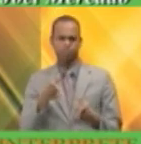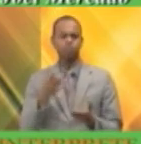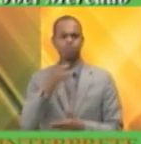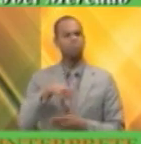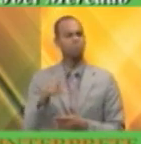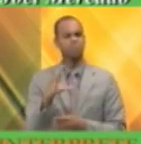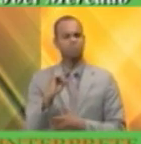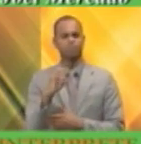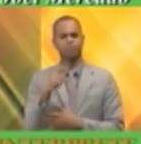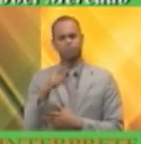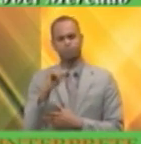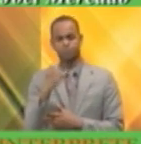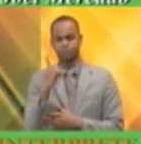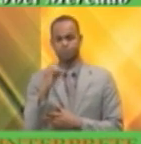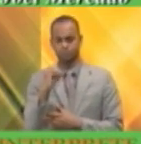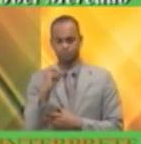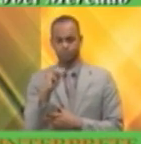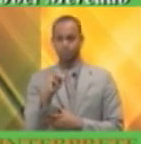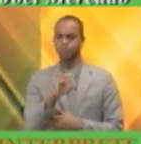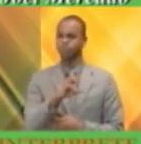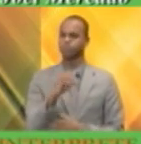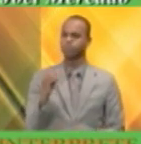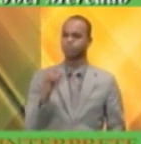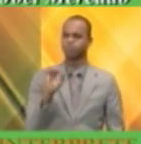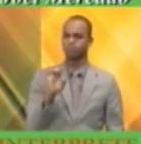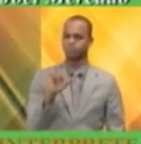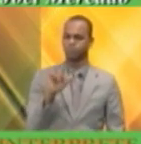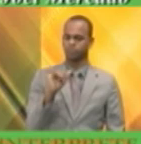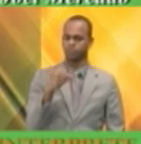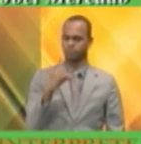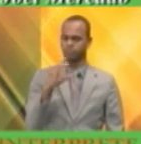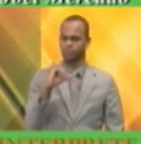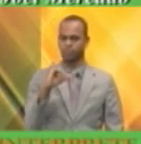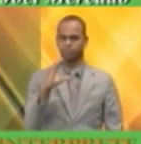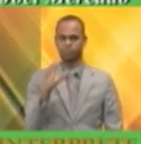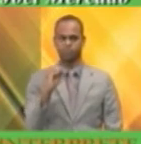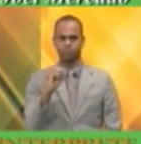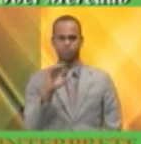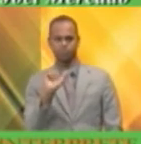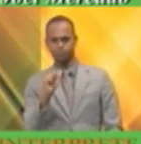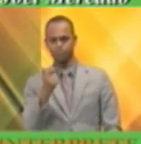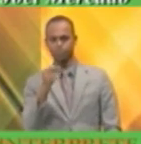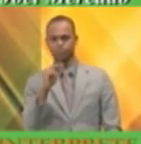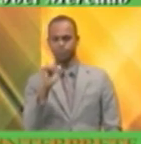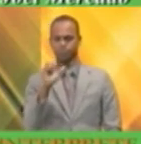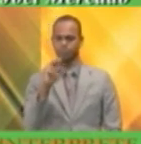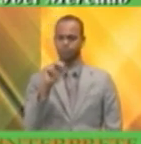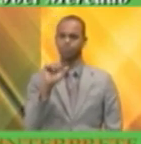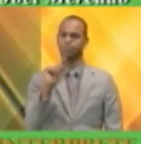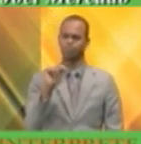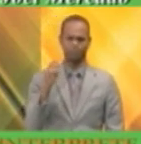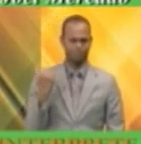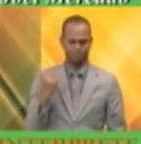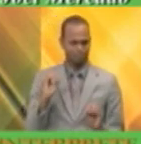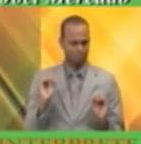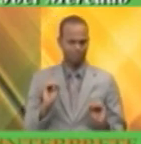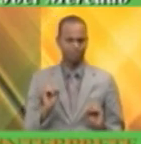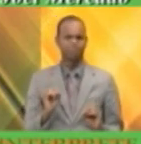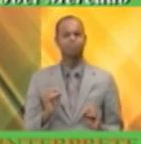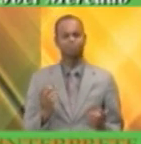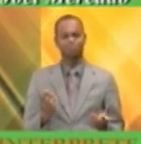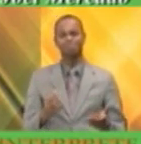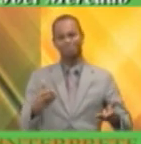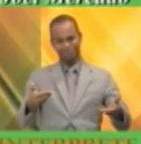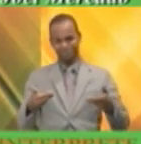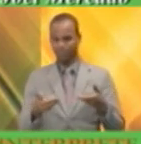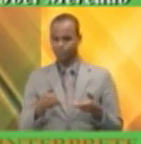Eladio Agramonte. Eladio no había estado aquí, ¿no? No, en el programa suyo no habíamos estado. Bien, bienvenido Eladio, entonces. Muchas gracias.